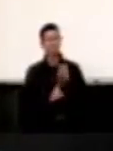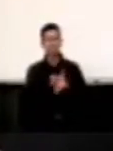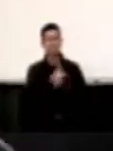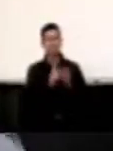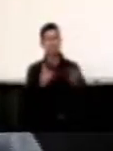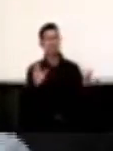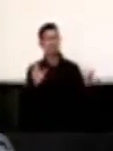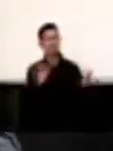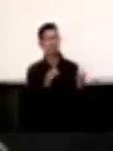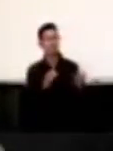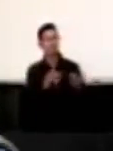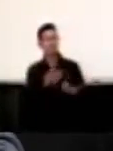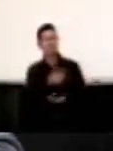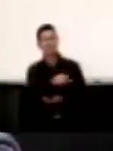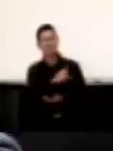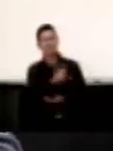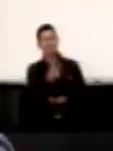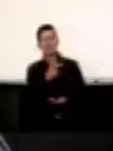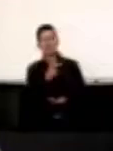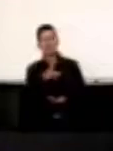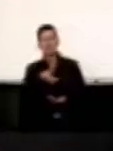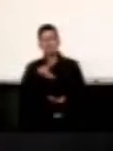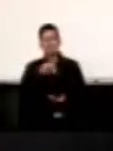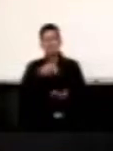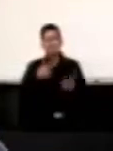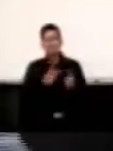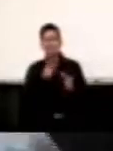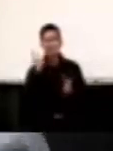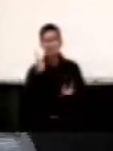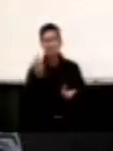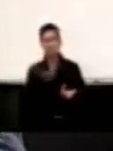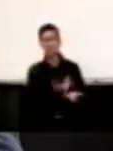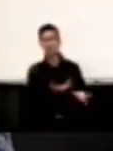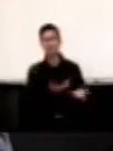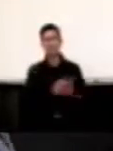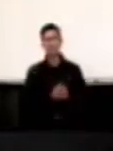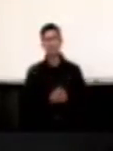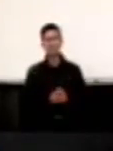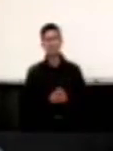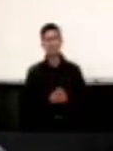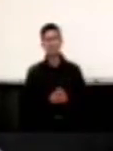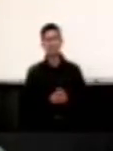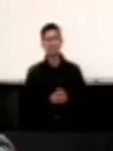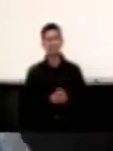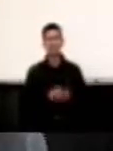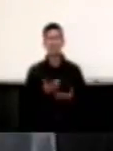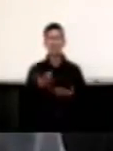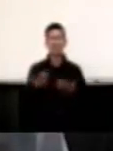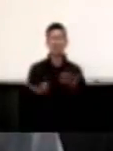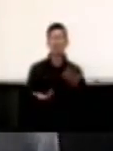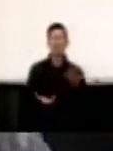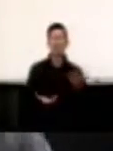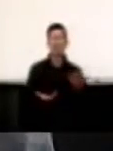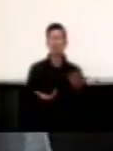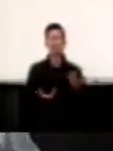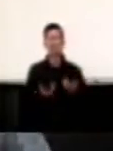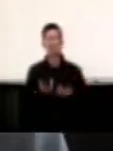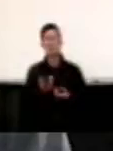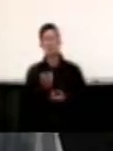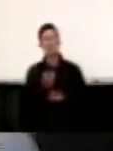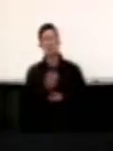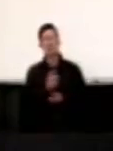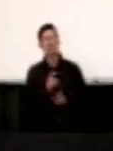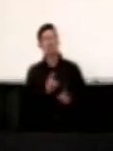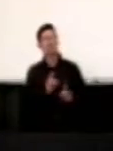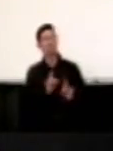partido. Y son los escenarios que plantean los autores también, ¿no? Los escenarios de, bajo esas condiciones,